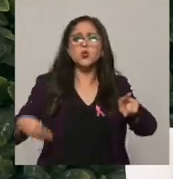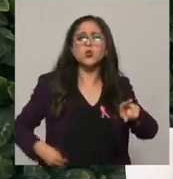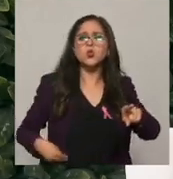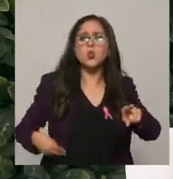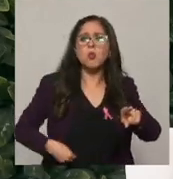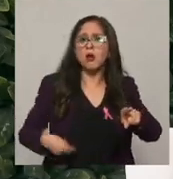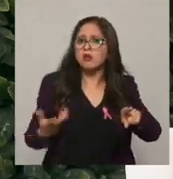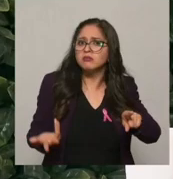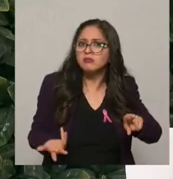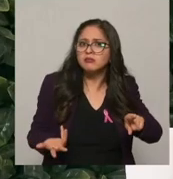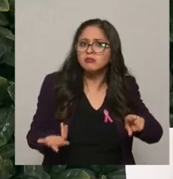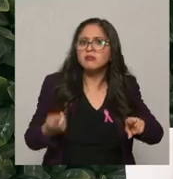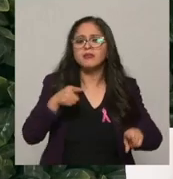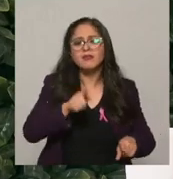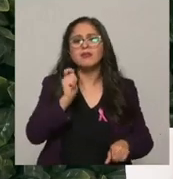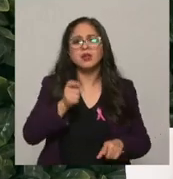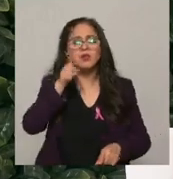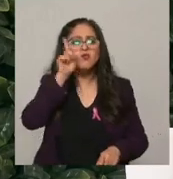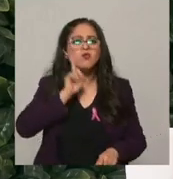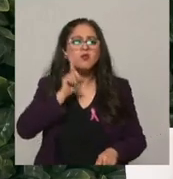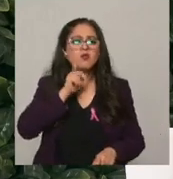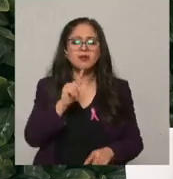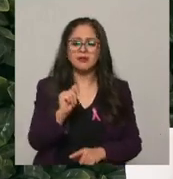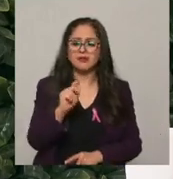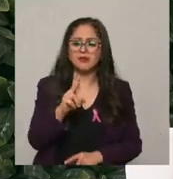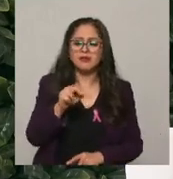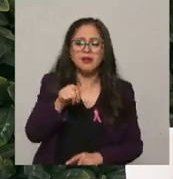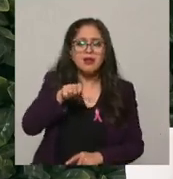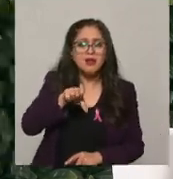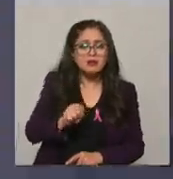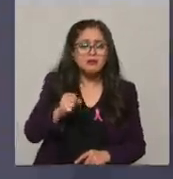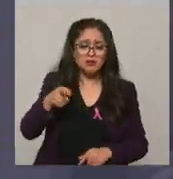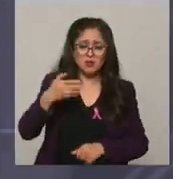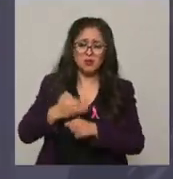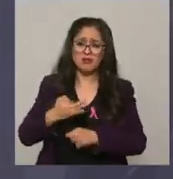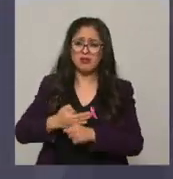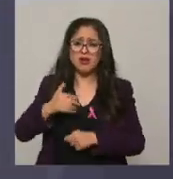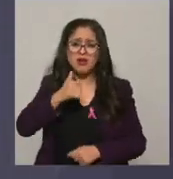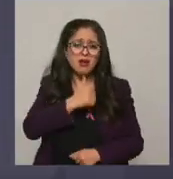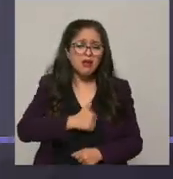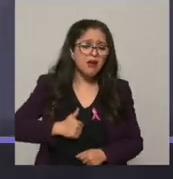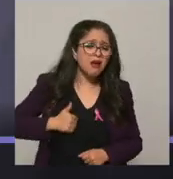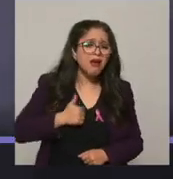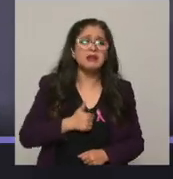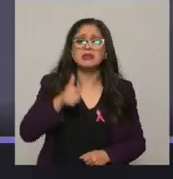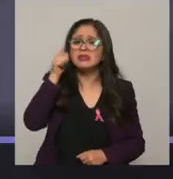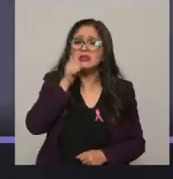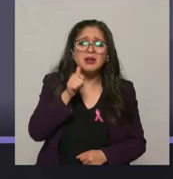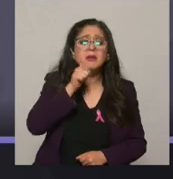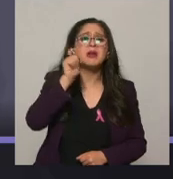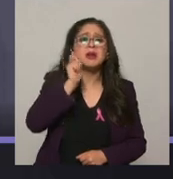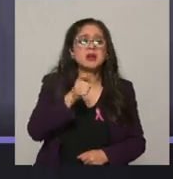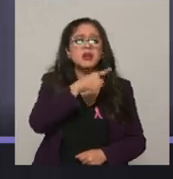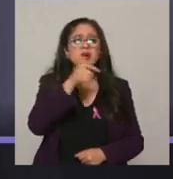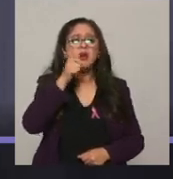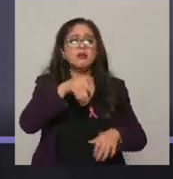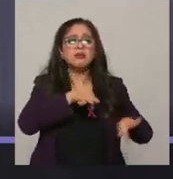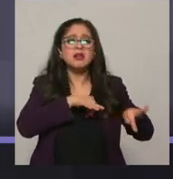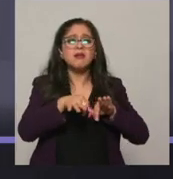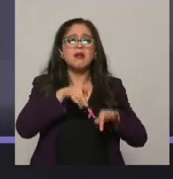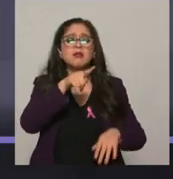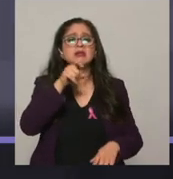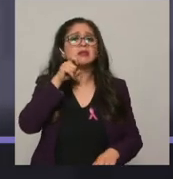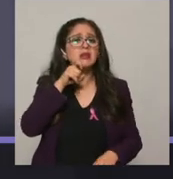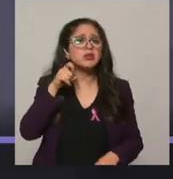además, claro está, en el contexto de las mujeres trans, lamentablemente muchas veces se atraviesa el tema del trabajo sexual. Entonces tú